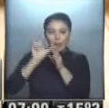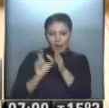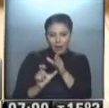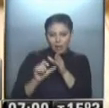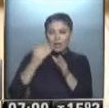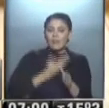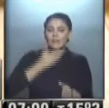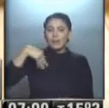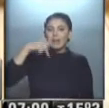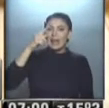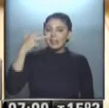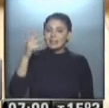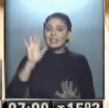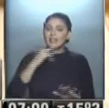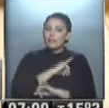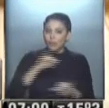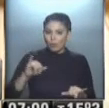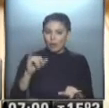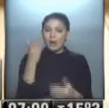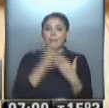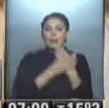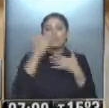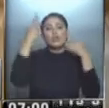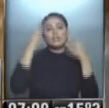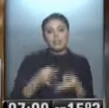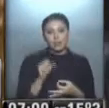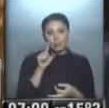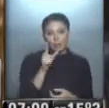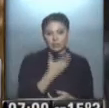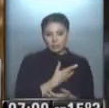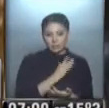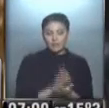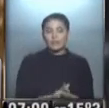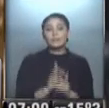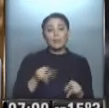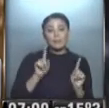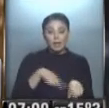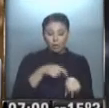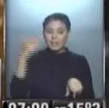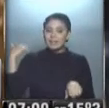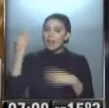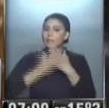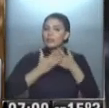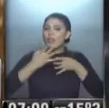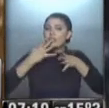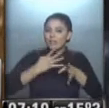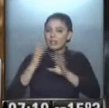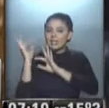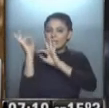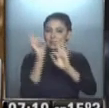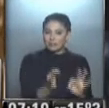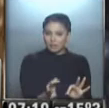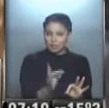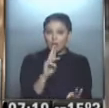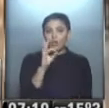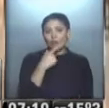según confirmó el ministro de su vida provincial raúl lamberto también en las últimas horas estuvo el ministro de defensa- agustín